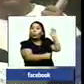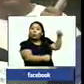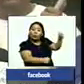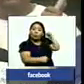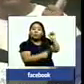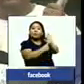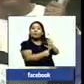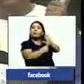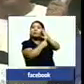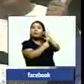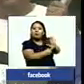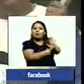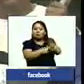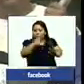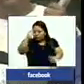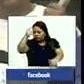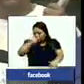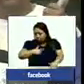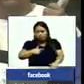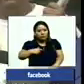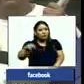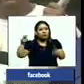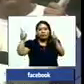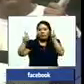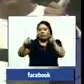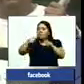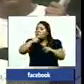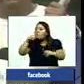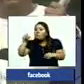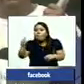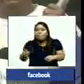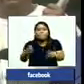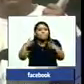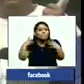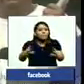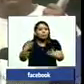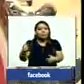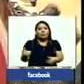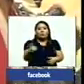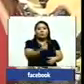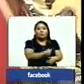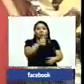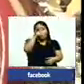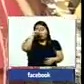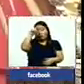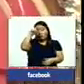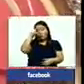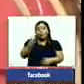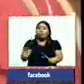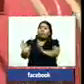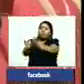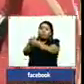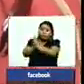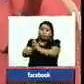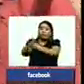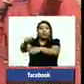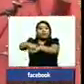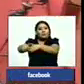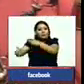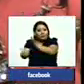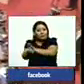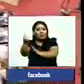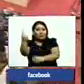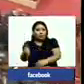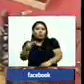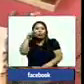Este es el símbolo de la tristeza de las pensiones que tienen miles y miles de trabajadores ahora. Piden al presidente de la Asamblea Legislativa,